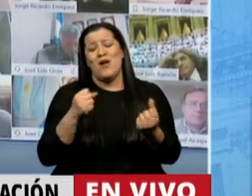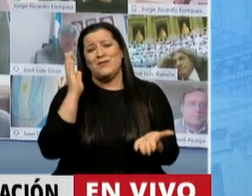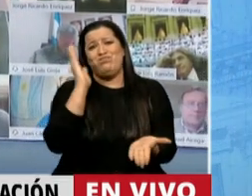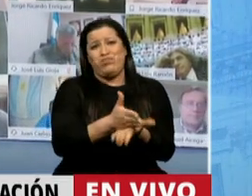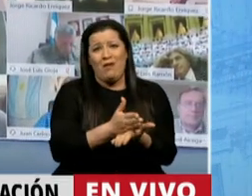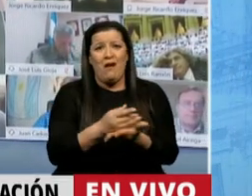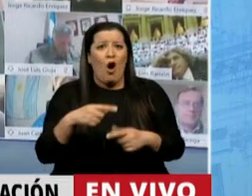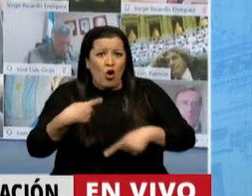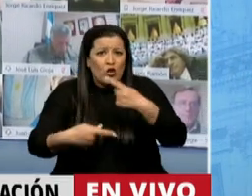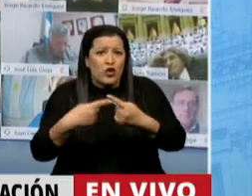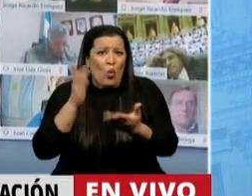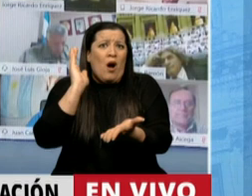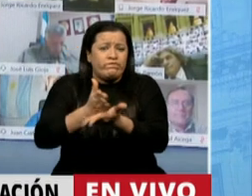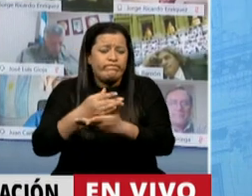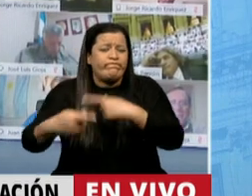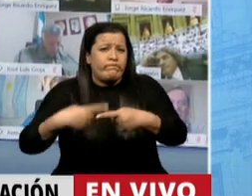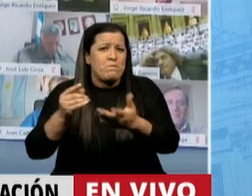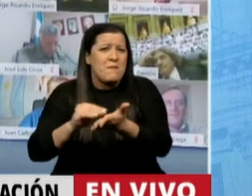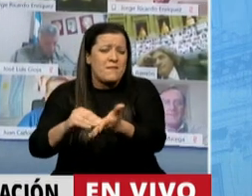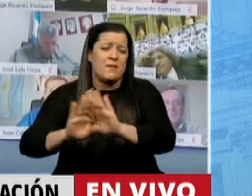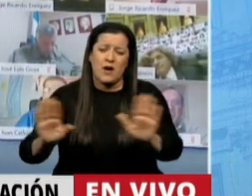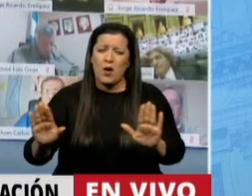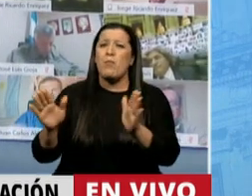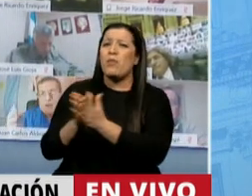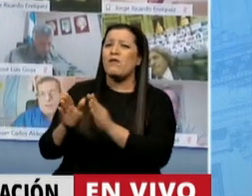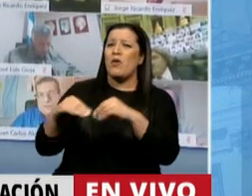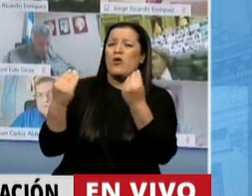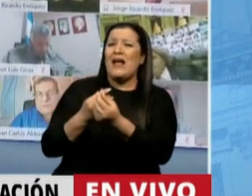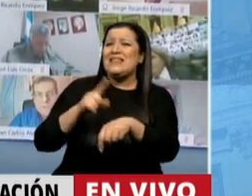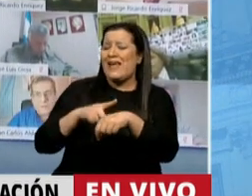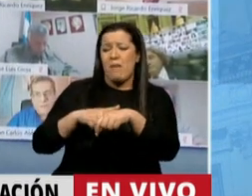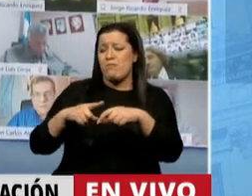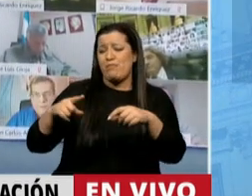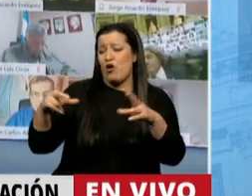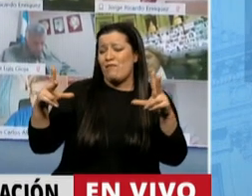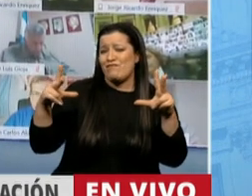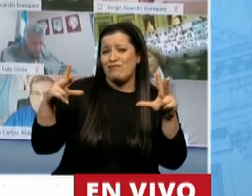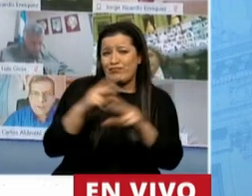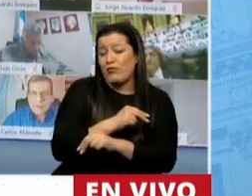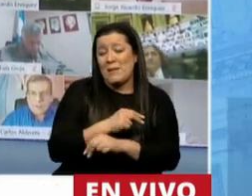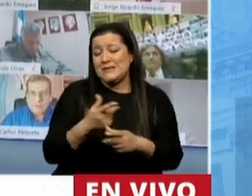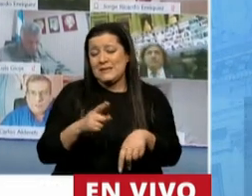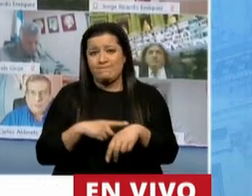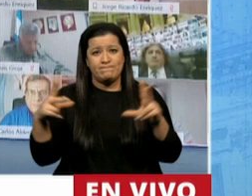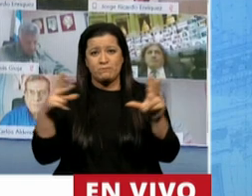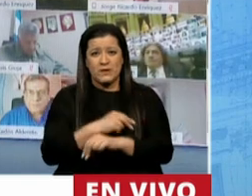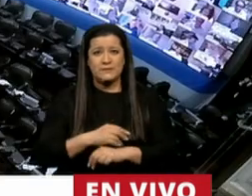obligue a seguir aplicando el reglamento diputado redondee que se le está agotando el tiempo por favor se le agotó redonde